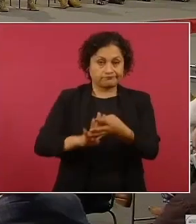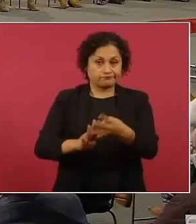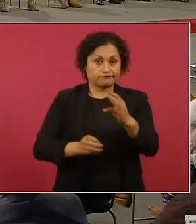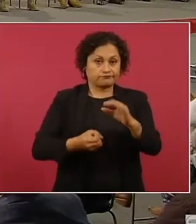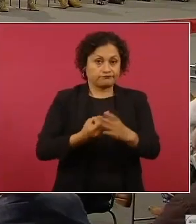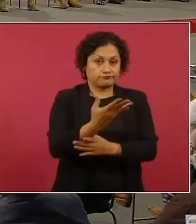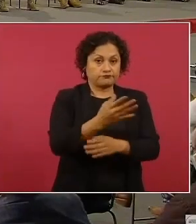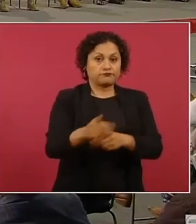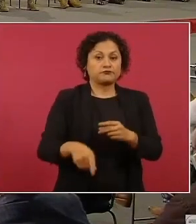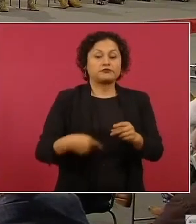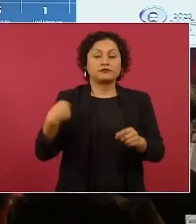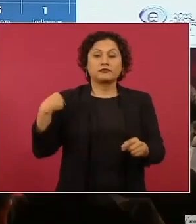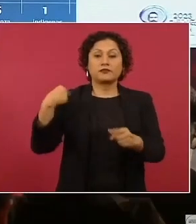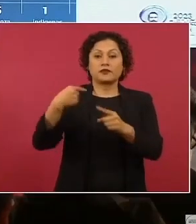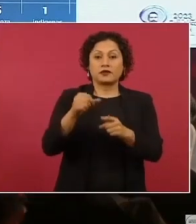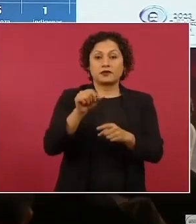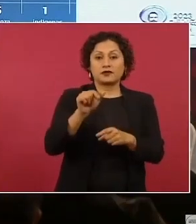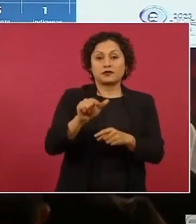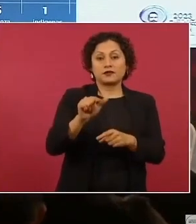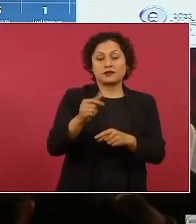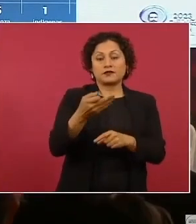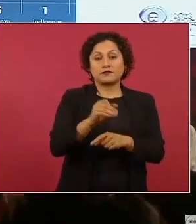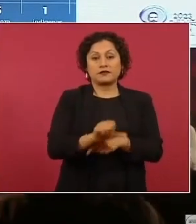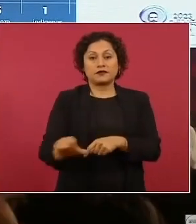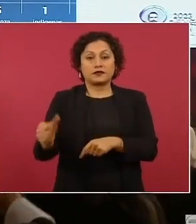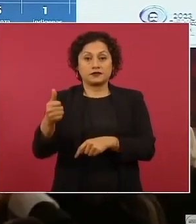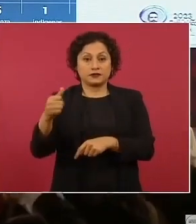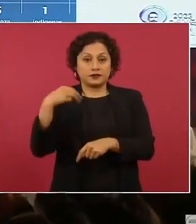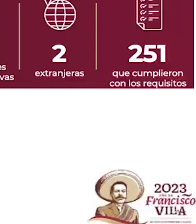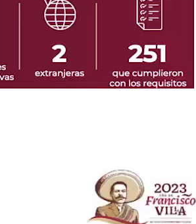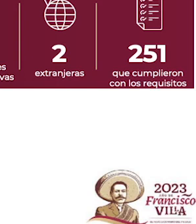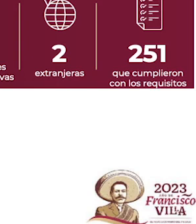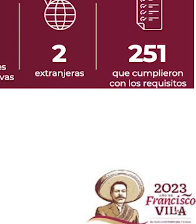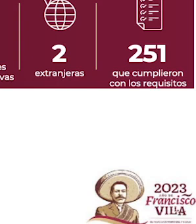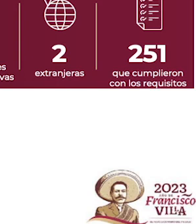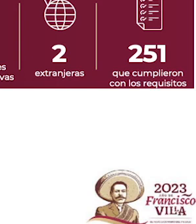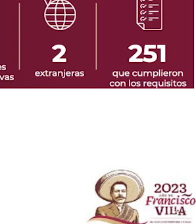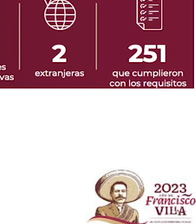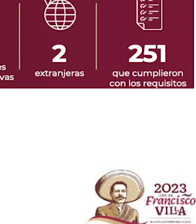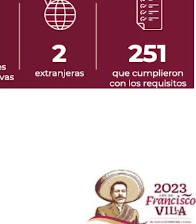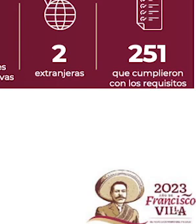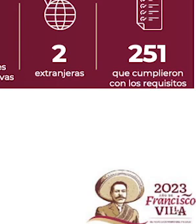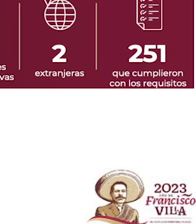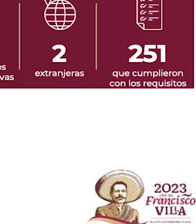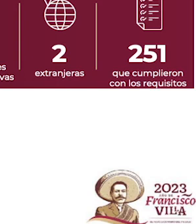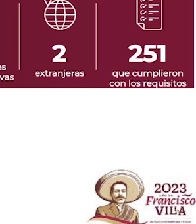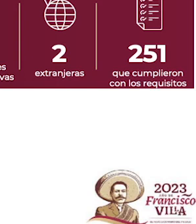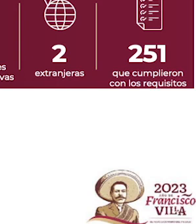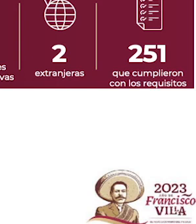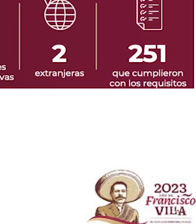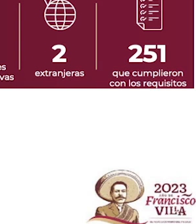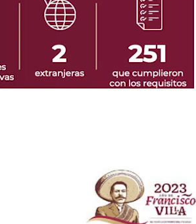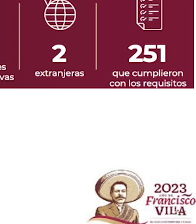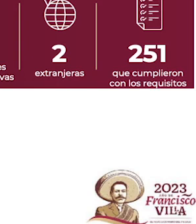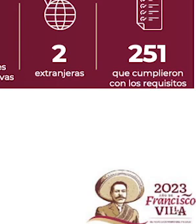Del 17 de febrero al 6 de marzo fueron liberadas 288 personas, de las